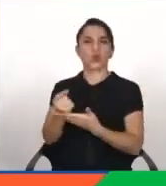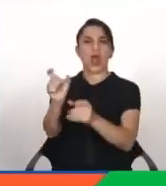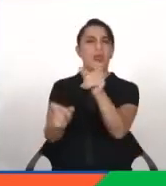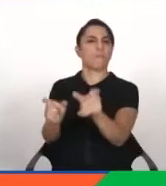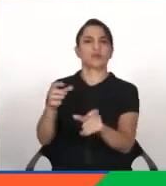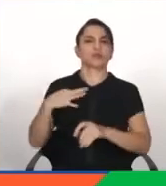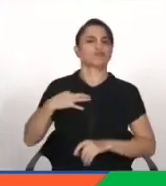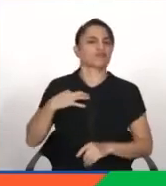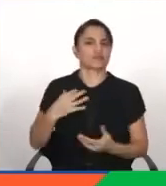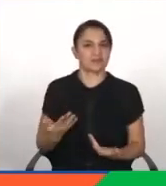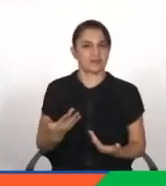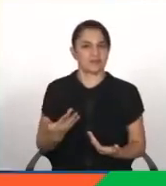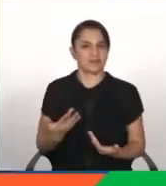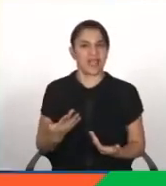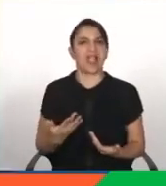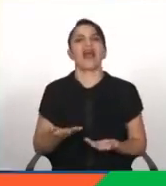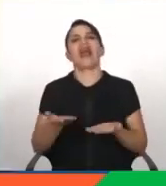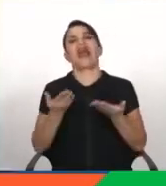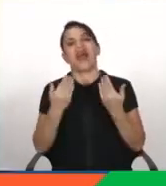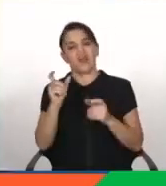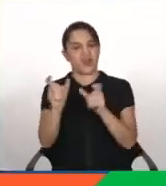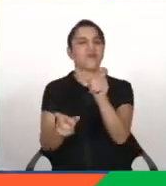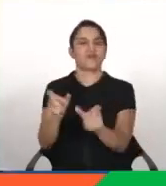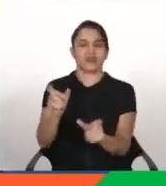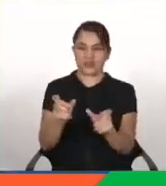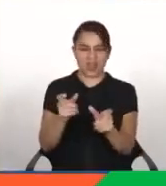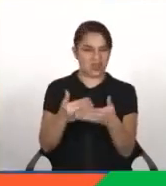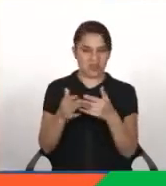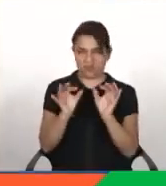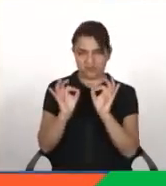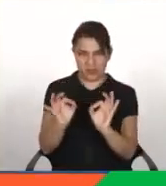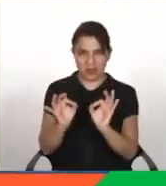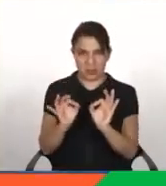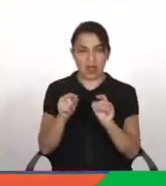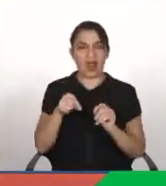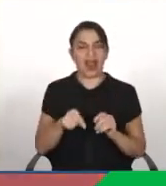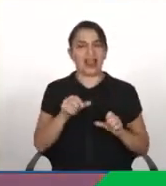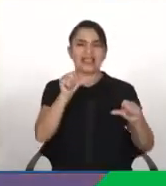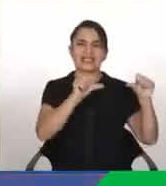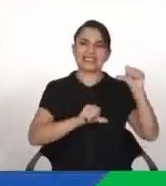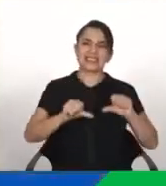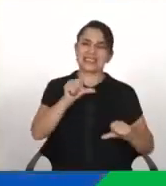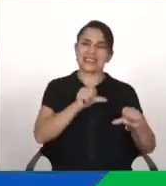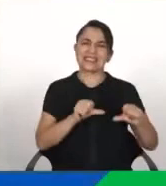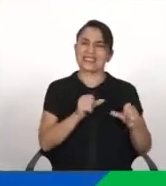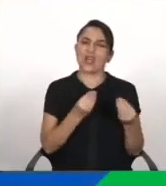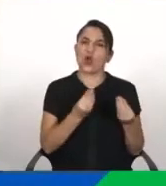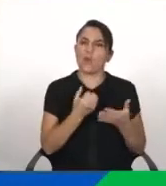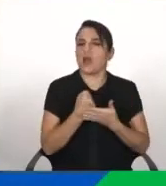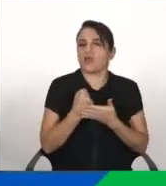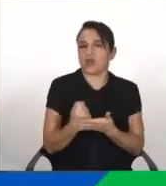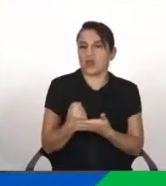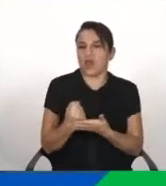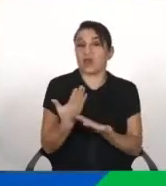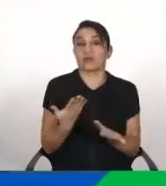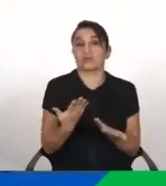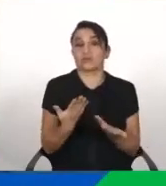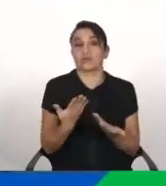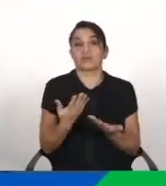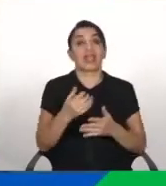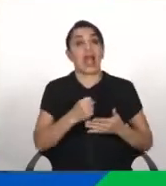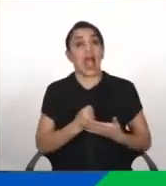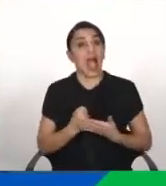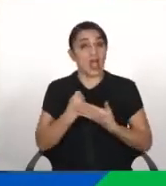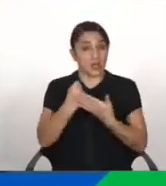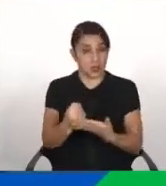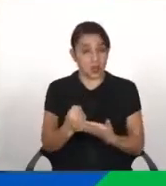persona random, pues... Claro. O sea, la biomedicina como ciencia, ¿de qué sirve? ¿Te refieres? Claro, exacto. A ver, pues claro, sirve para